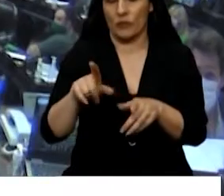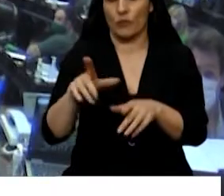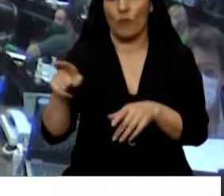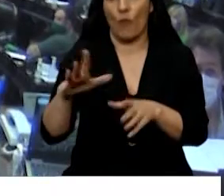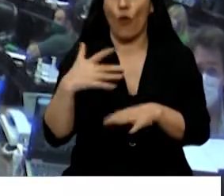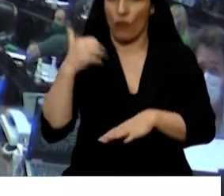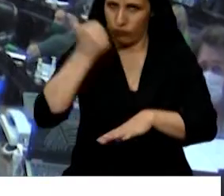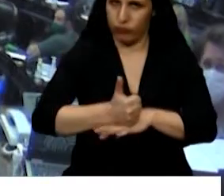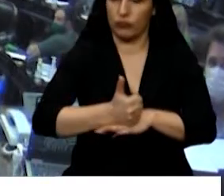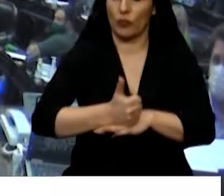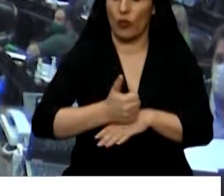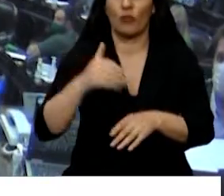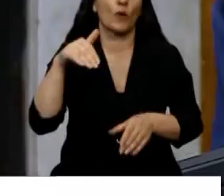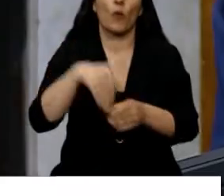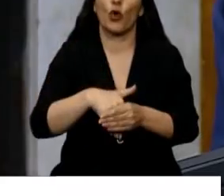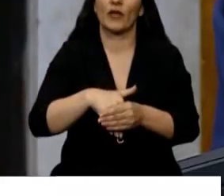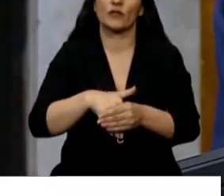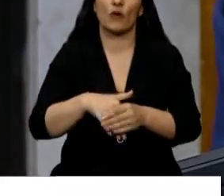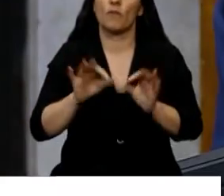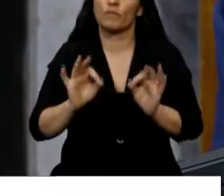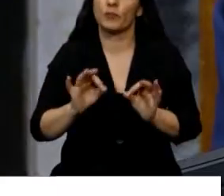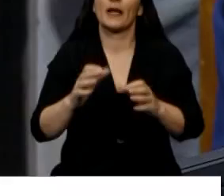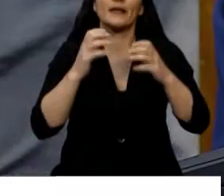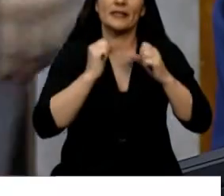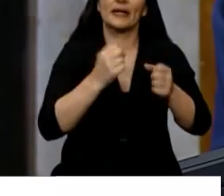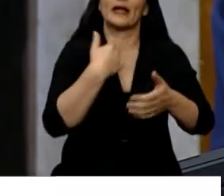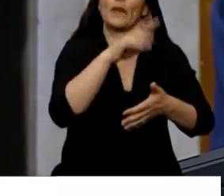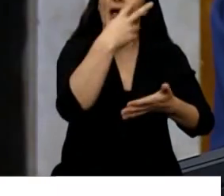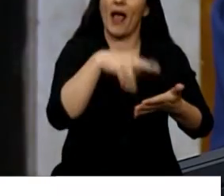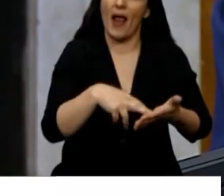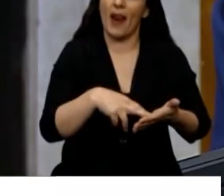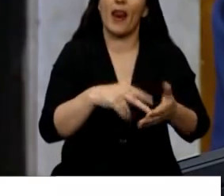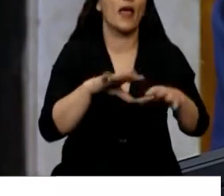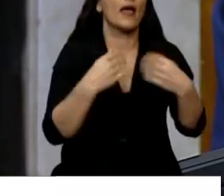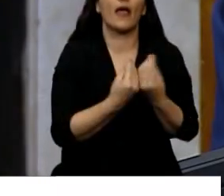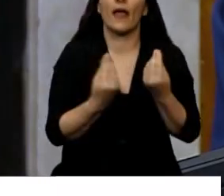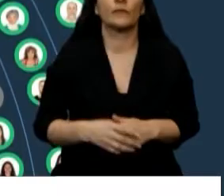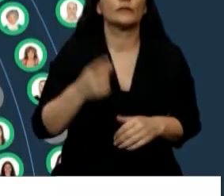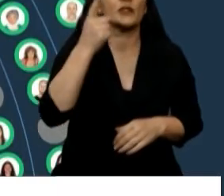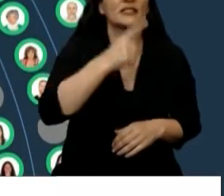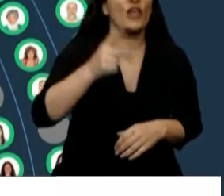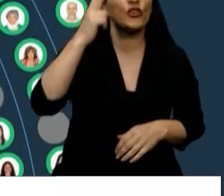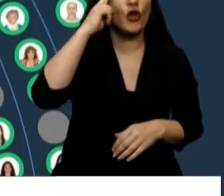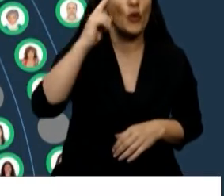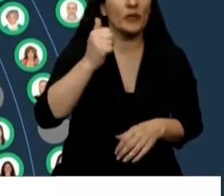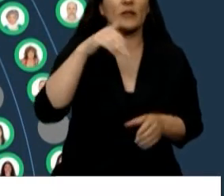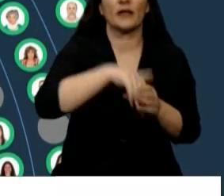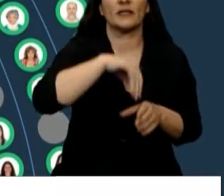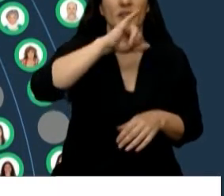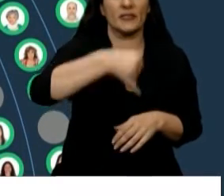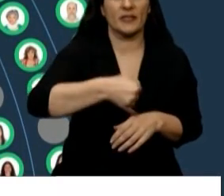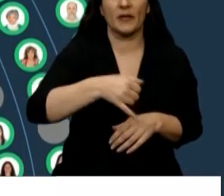Se cierra la votación. Por secretaría se dará lectura del resultado.